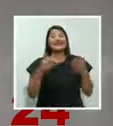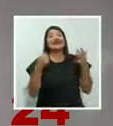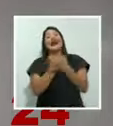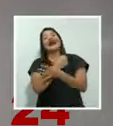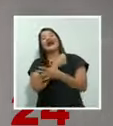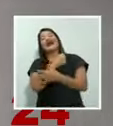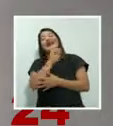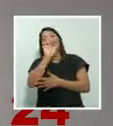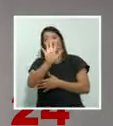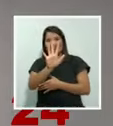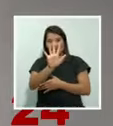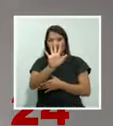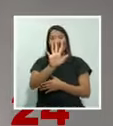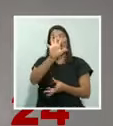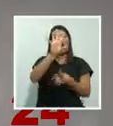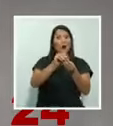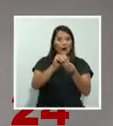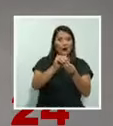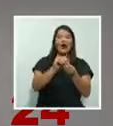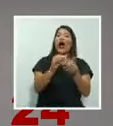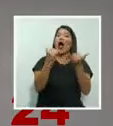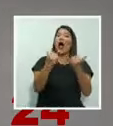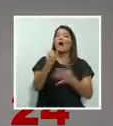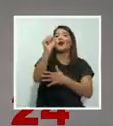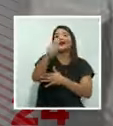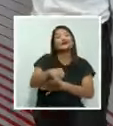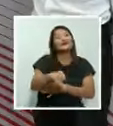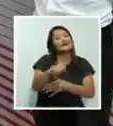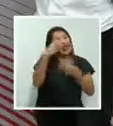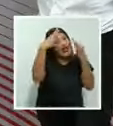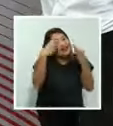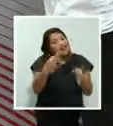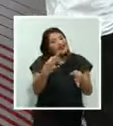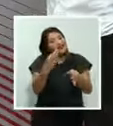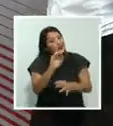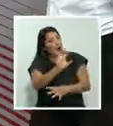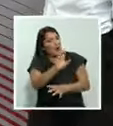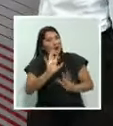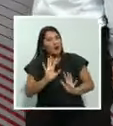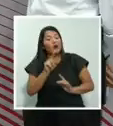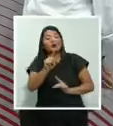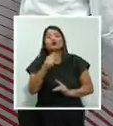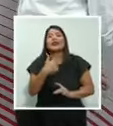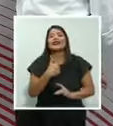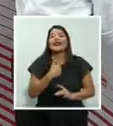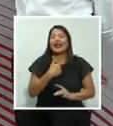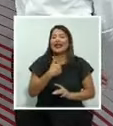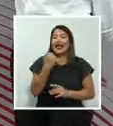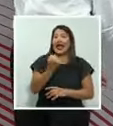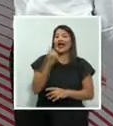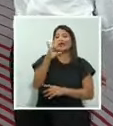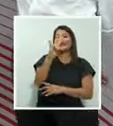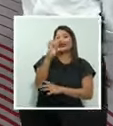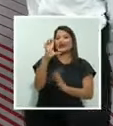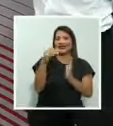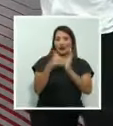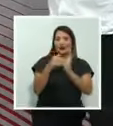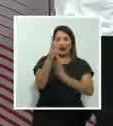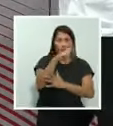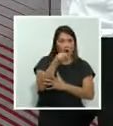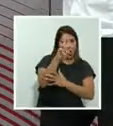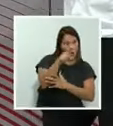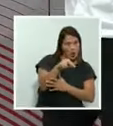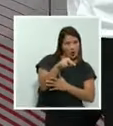¡Ay! 5, ahora sí, la decisión es suya, don José. Tiene 700,000 colones y